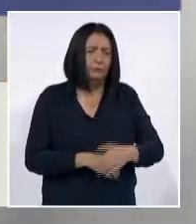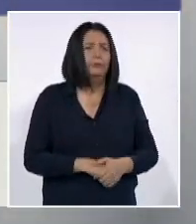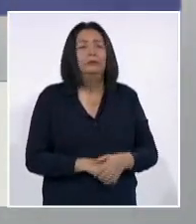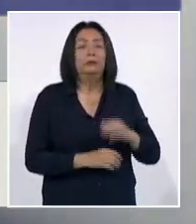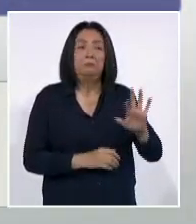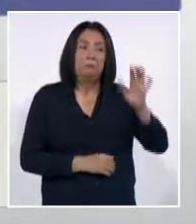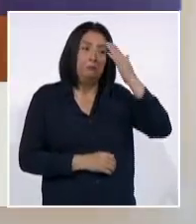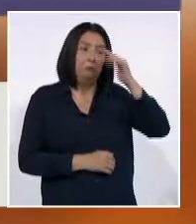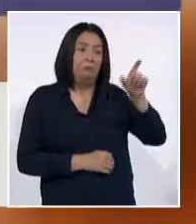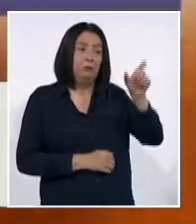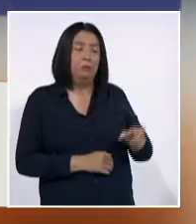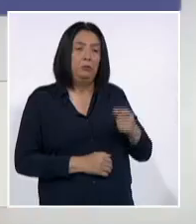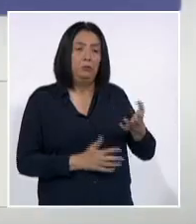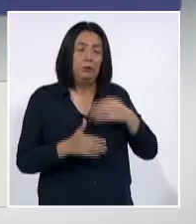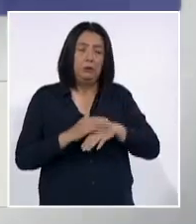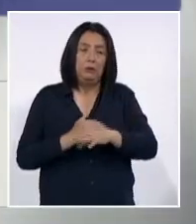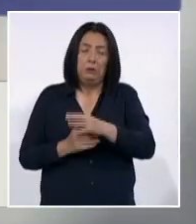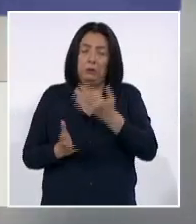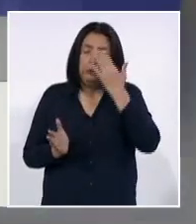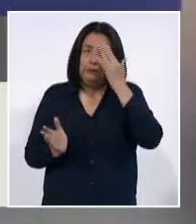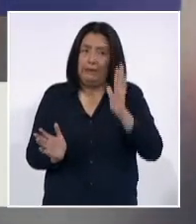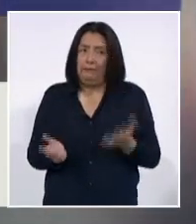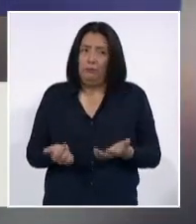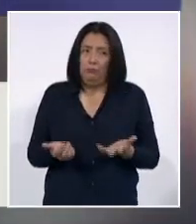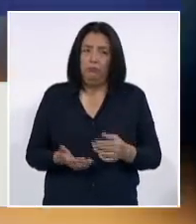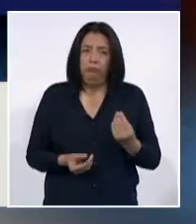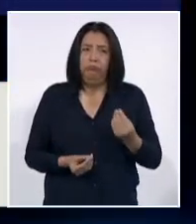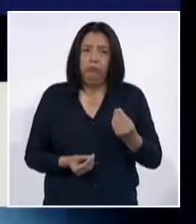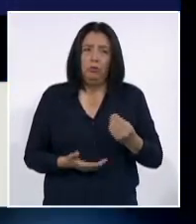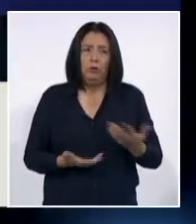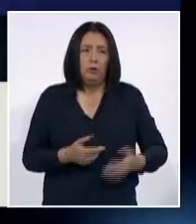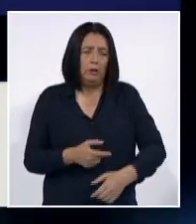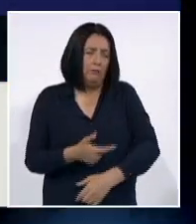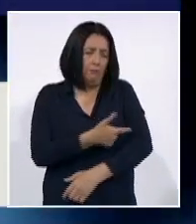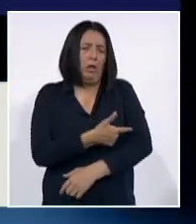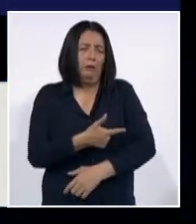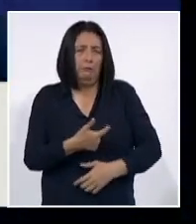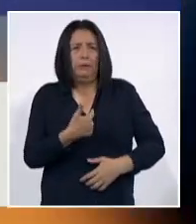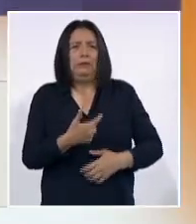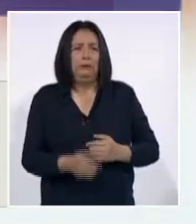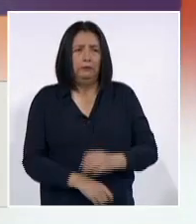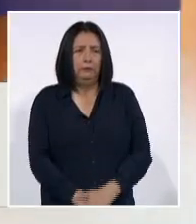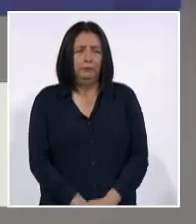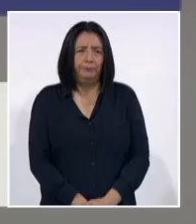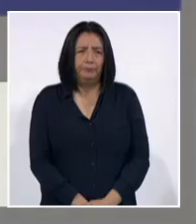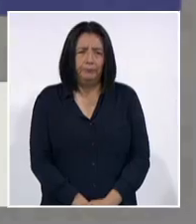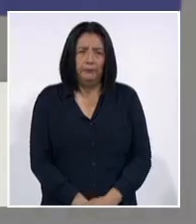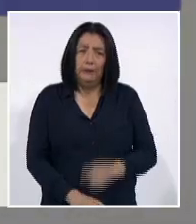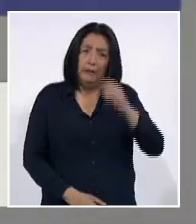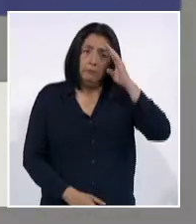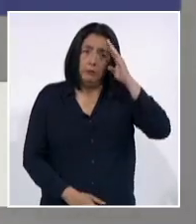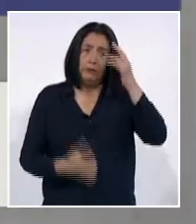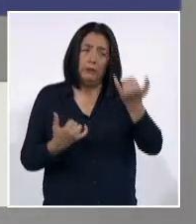Según se supo, la víctima aún permanece con pronóstico reservado, pues recibió los disparos en el brazo y tórax. La